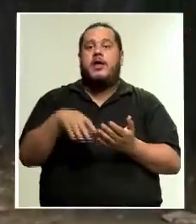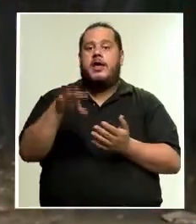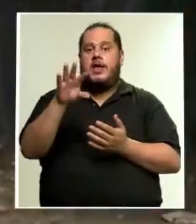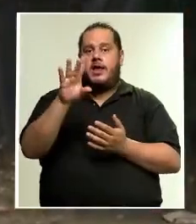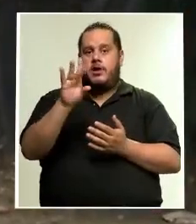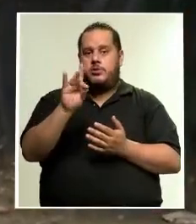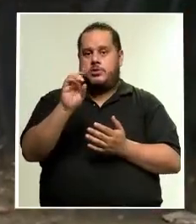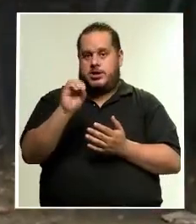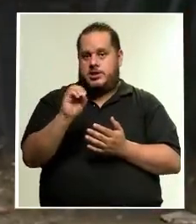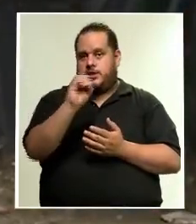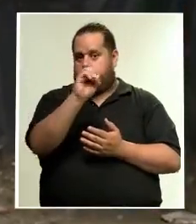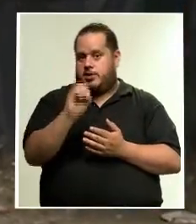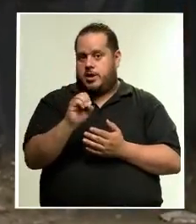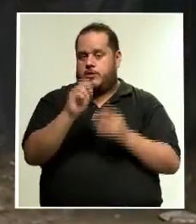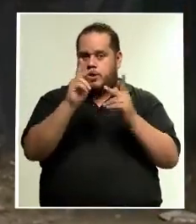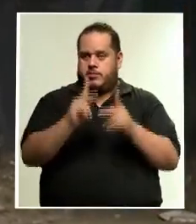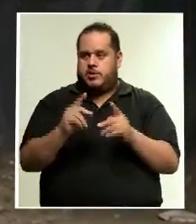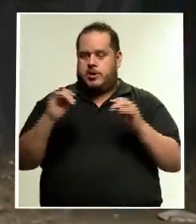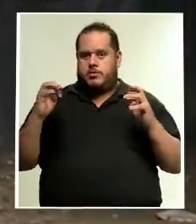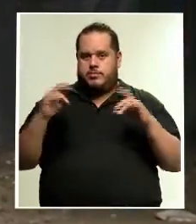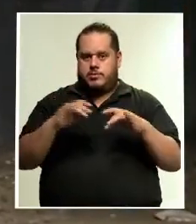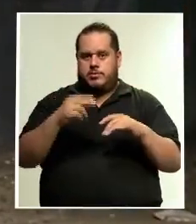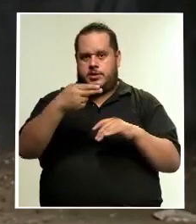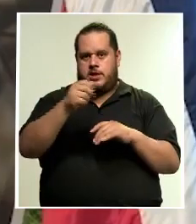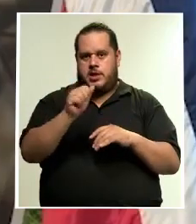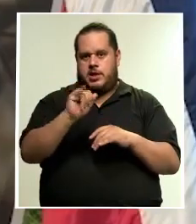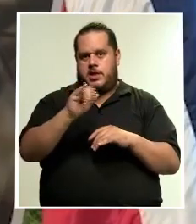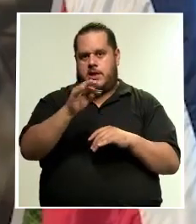flujos migratorios provienen de Haití.